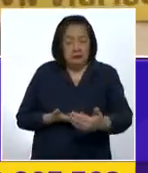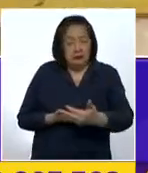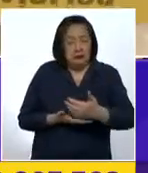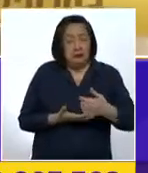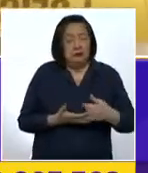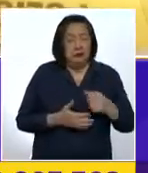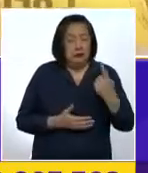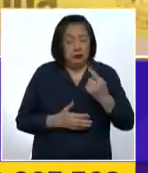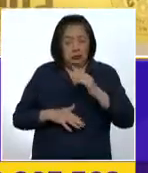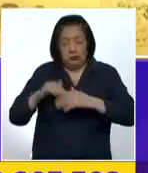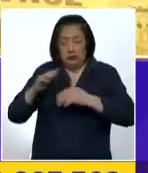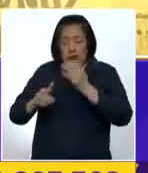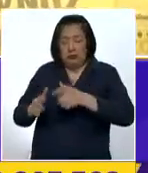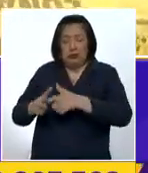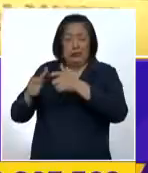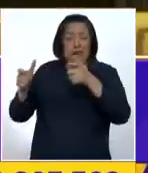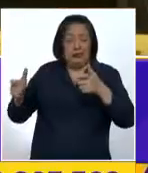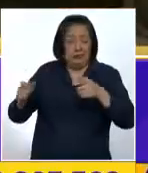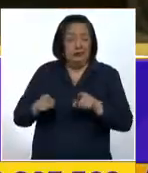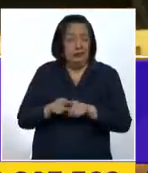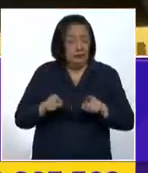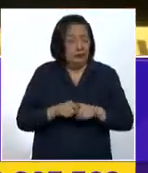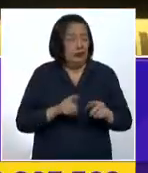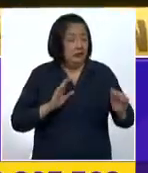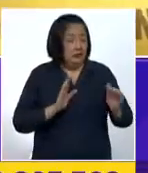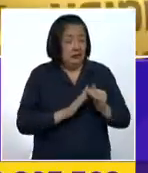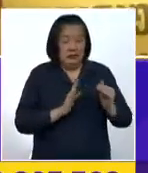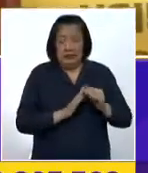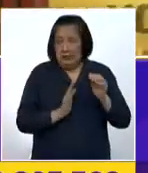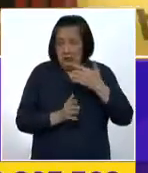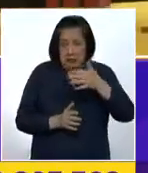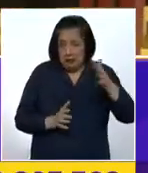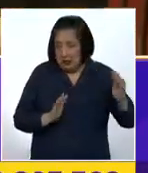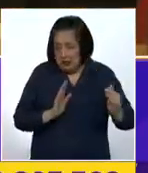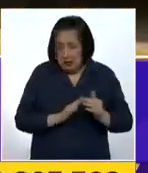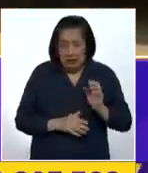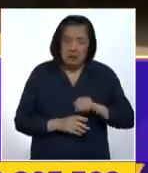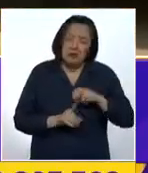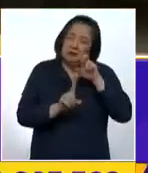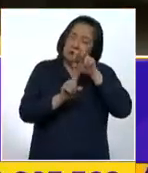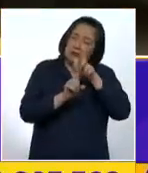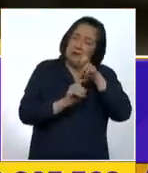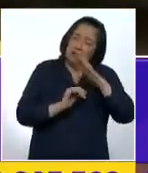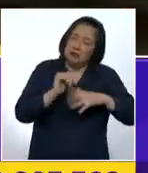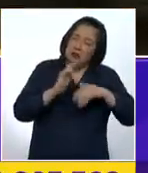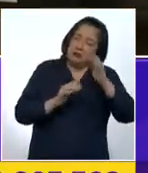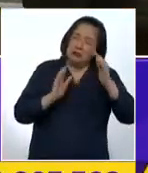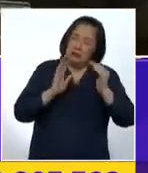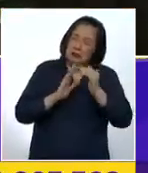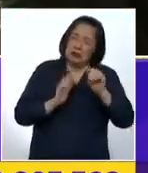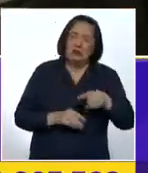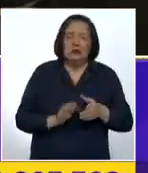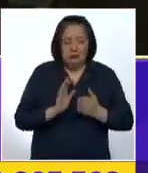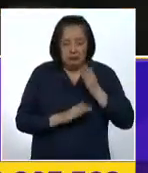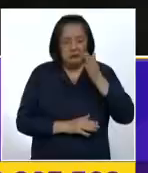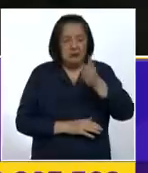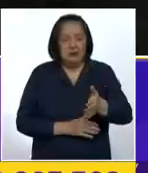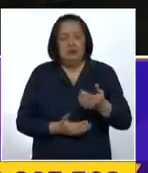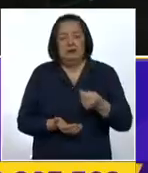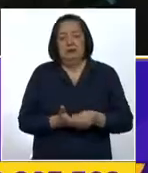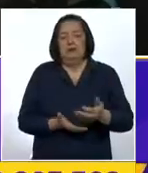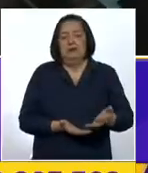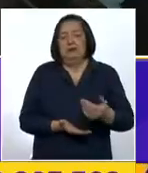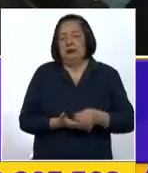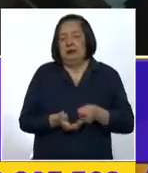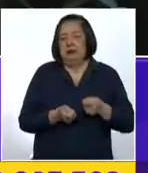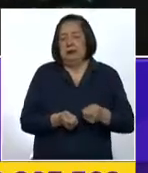solamente a construcciones grandes, sino también a viviendas de cualquier ciudadano, es decir, ven a alguien que va a construir su casa y van a hacer un cobro de cupos